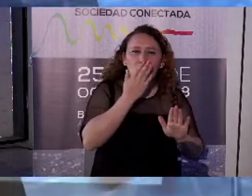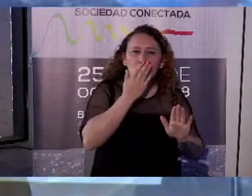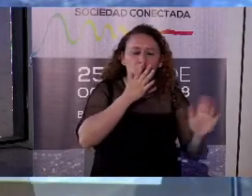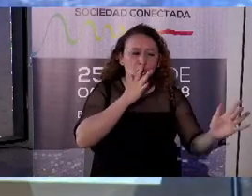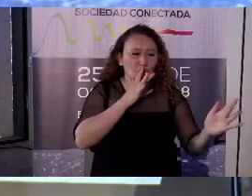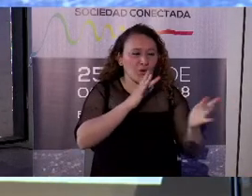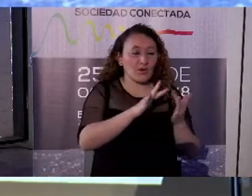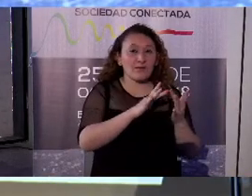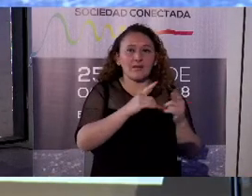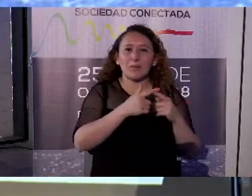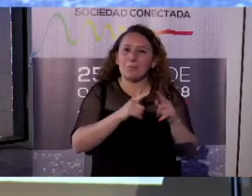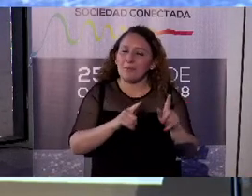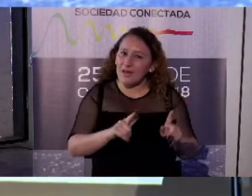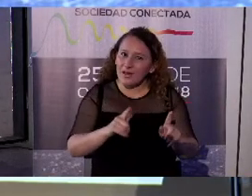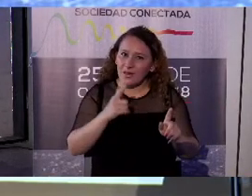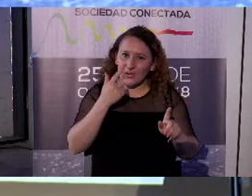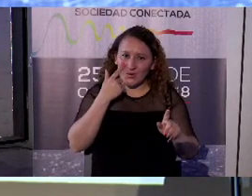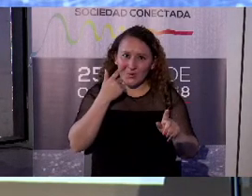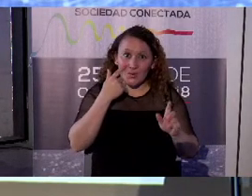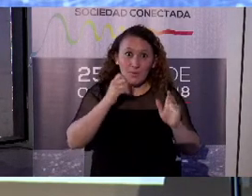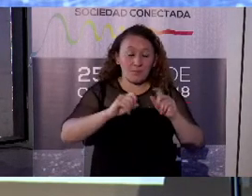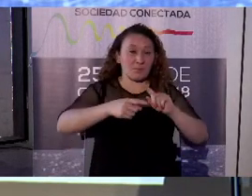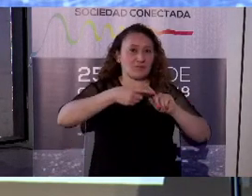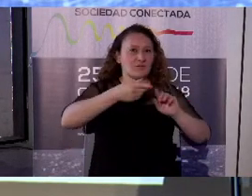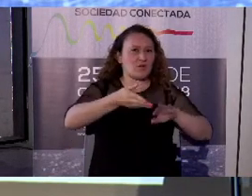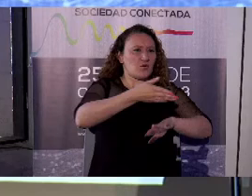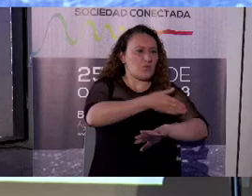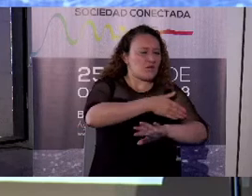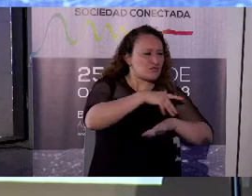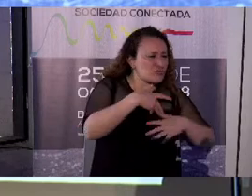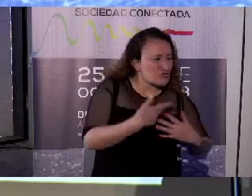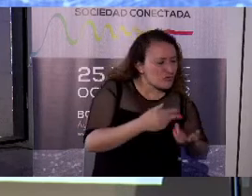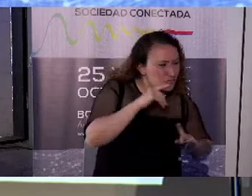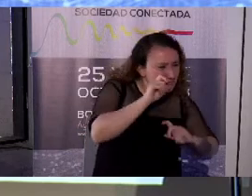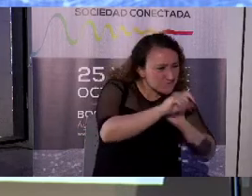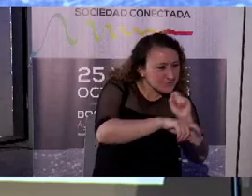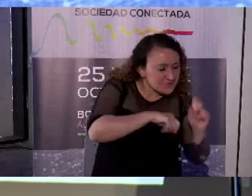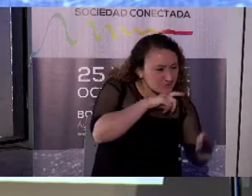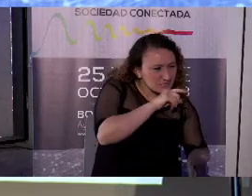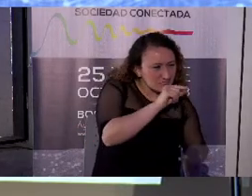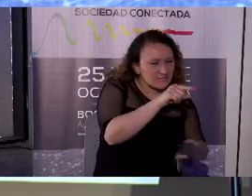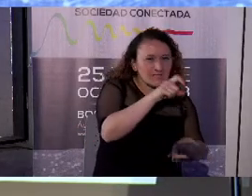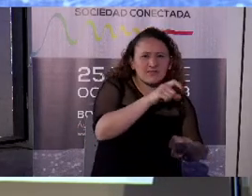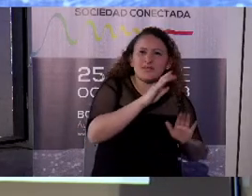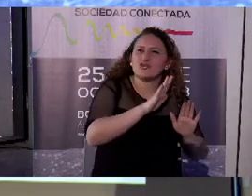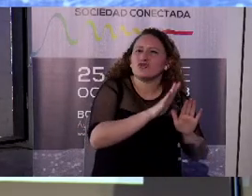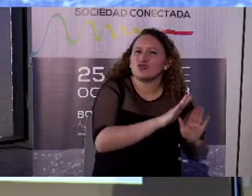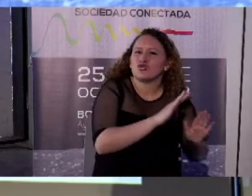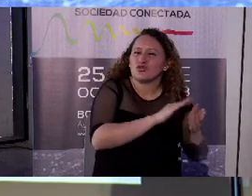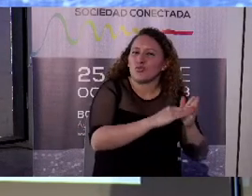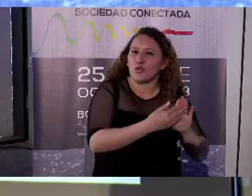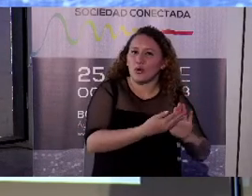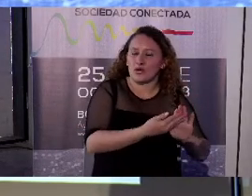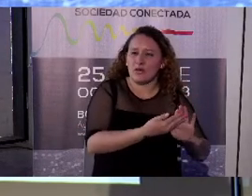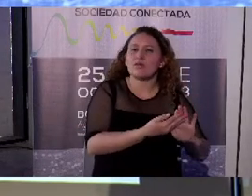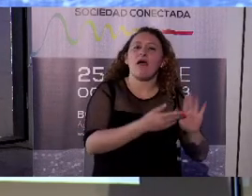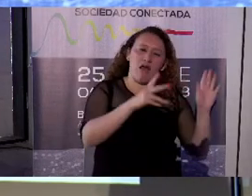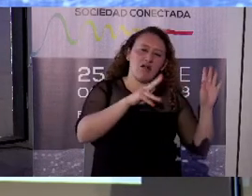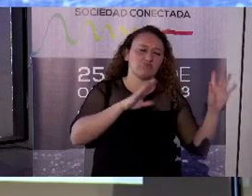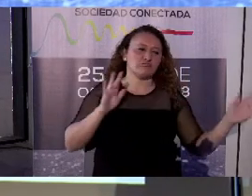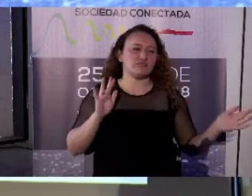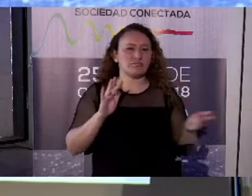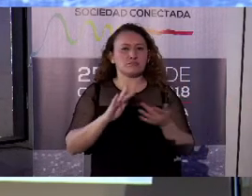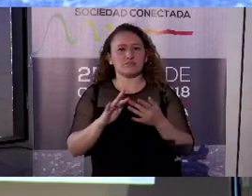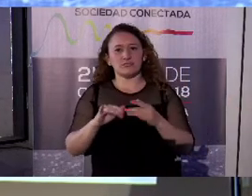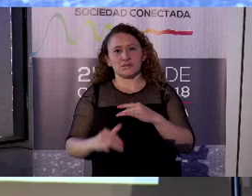basado en las necesidades de las comunidades a través de talleres y consultas públicas que se han desarrollado con ellos tenemos el